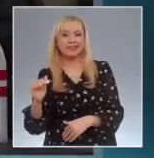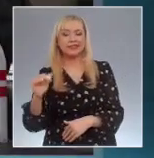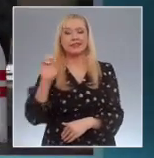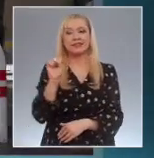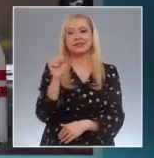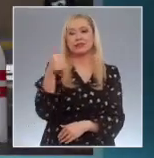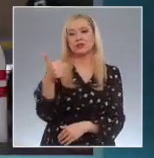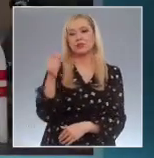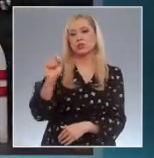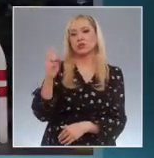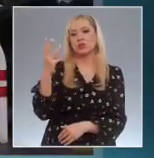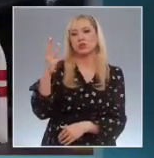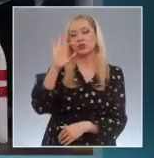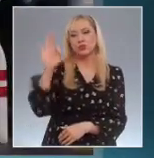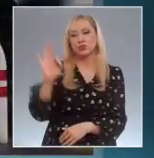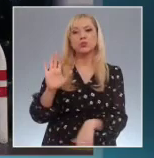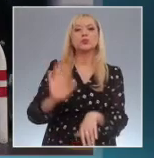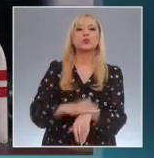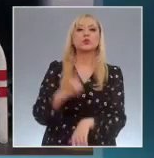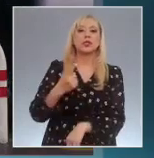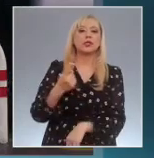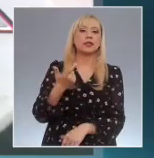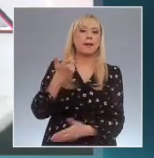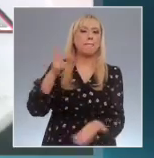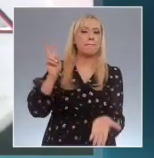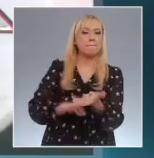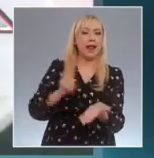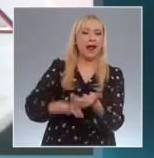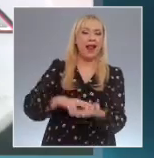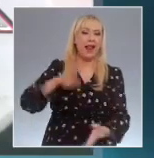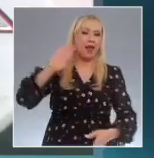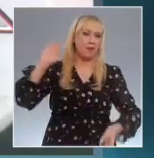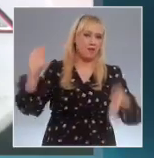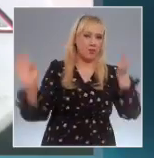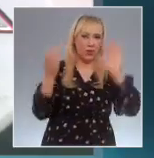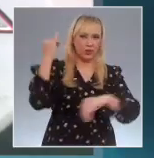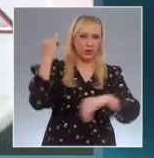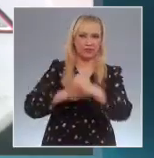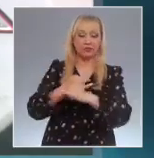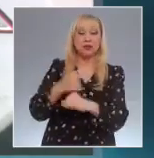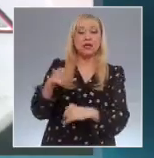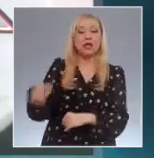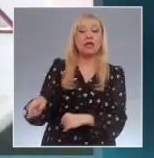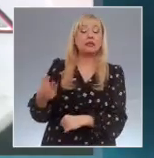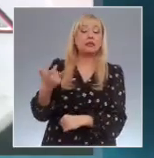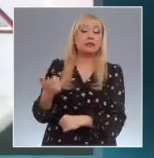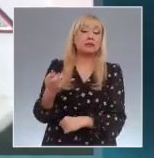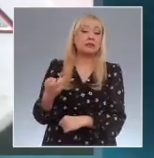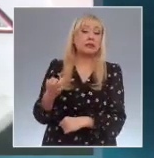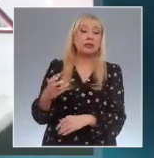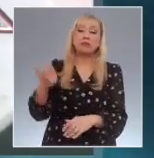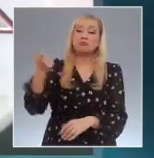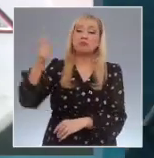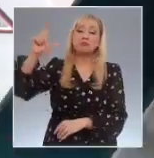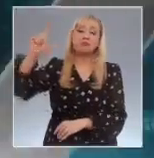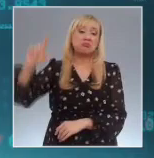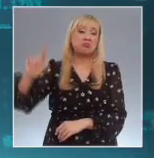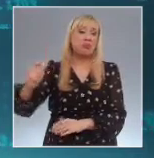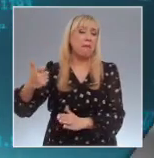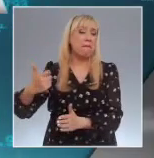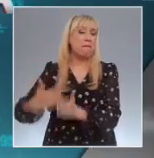66.3%, debido a que el precio internacional del combustible se ha mantenido relativamente más bajo respecto al año